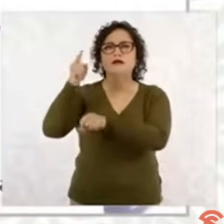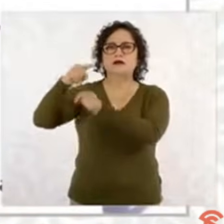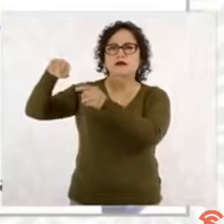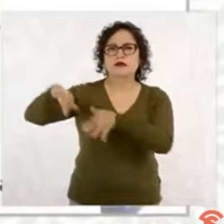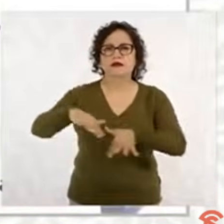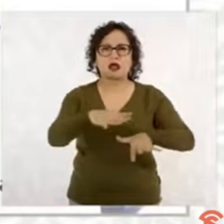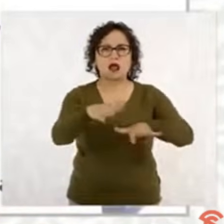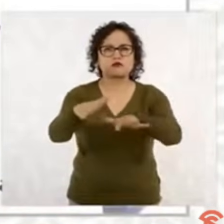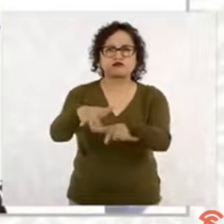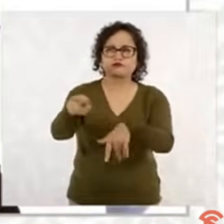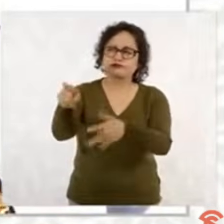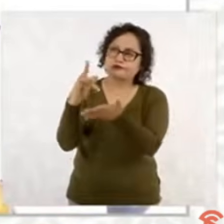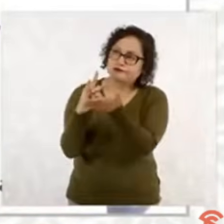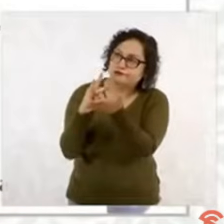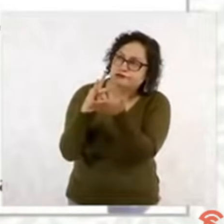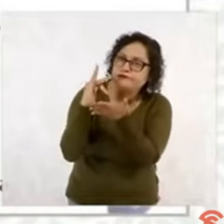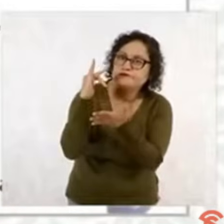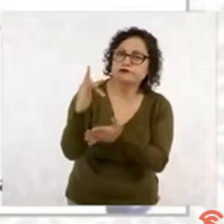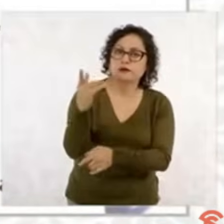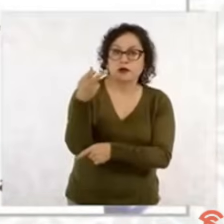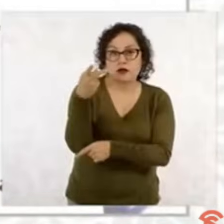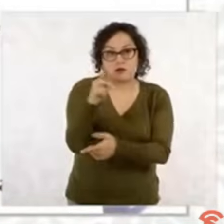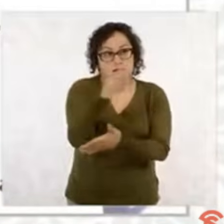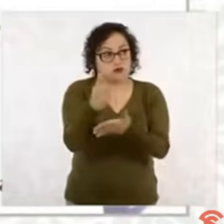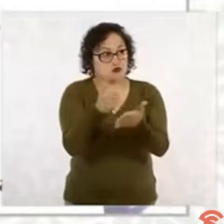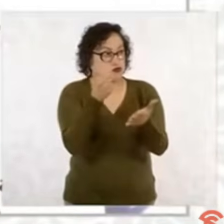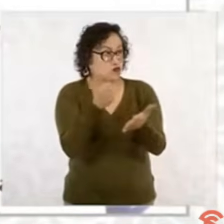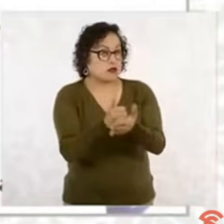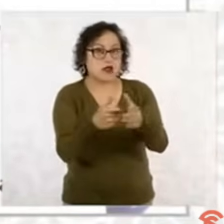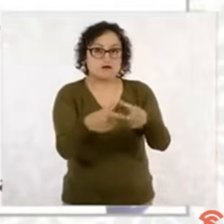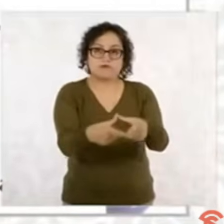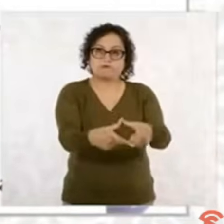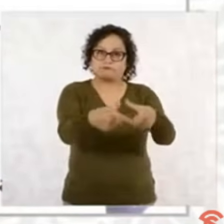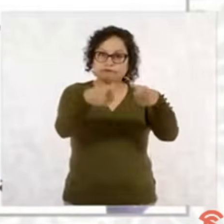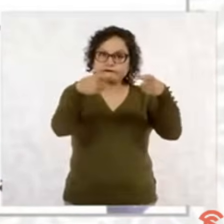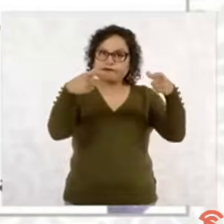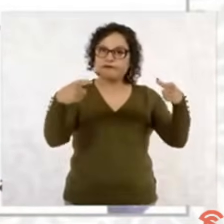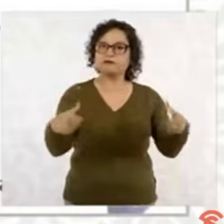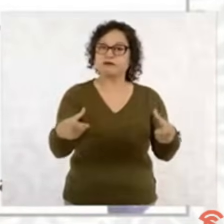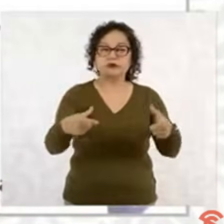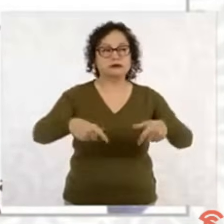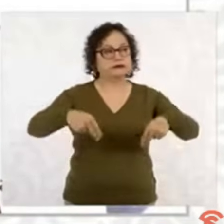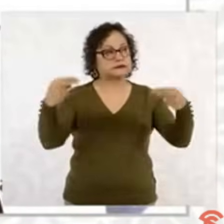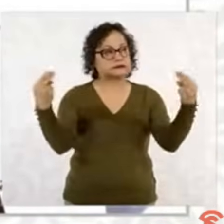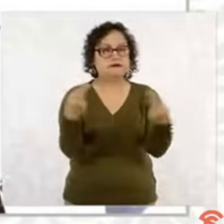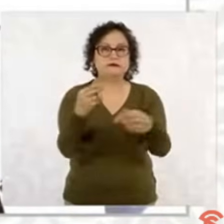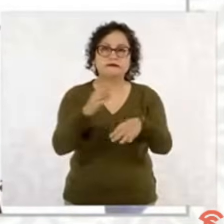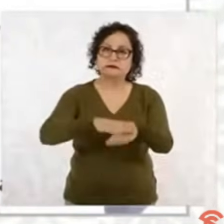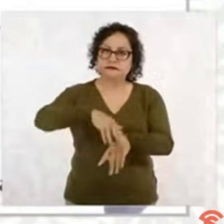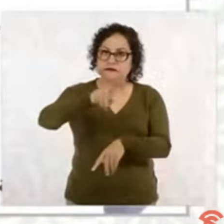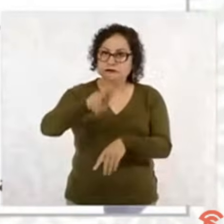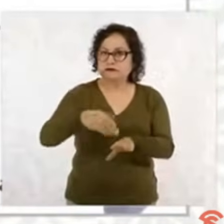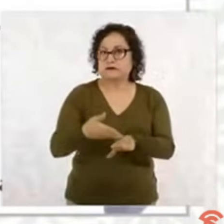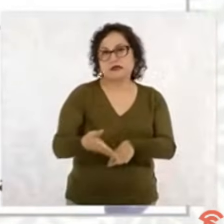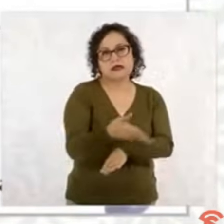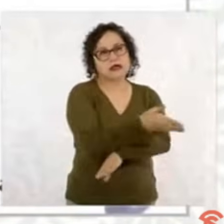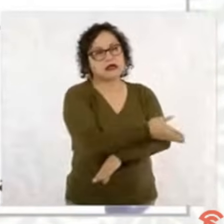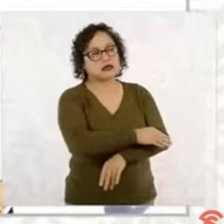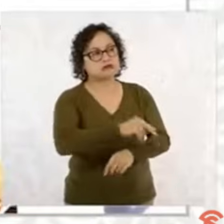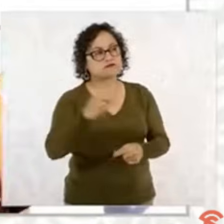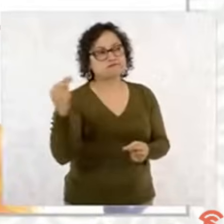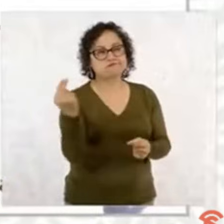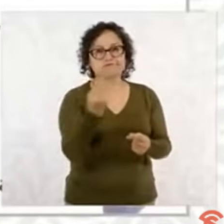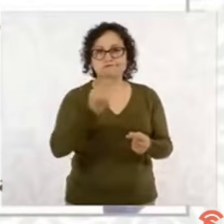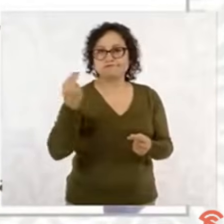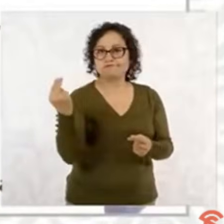profundamente agradecidos, pero el crecimiento de nuestra zona metropolitana hacía indispensable desde hace ya varios años el tener